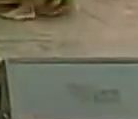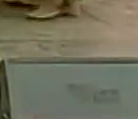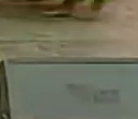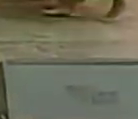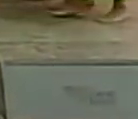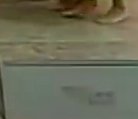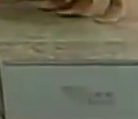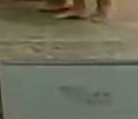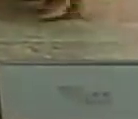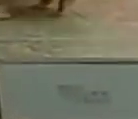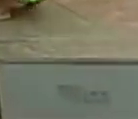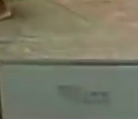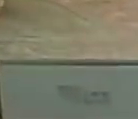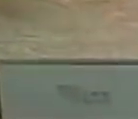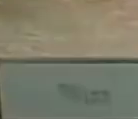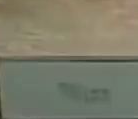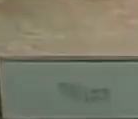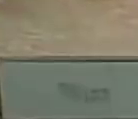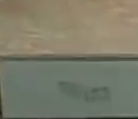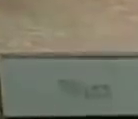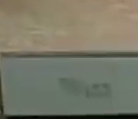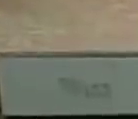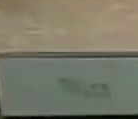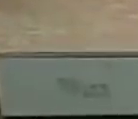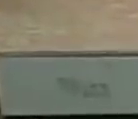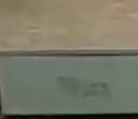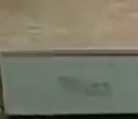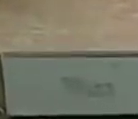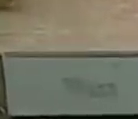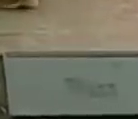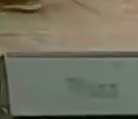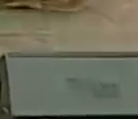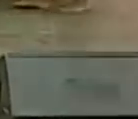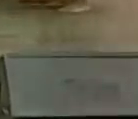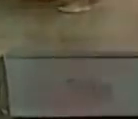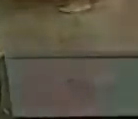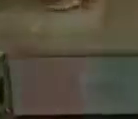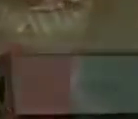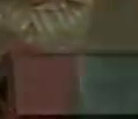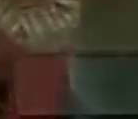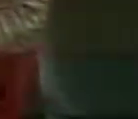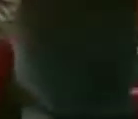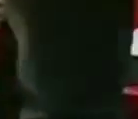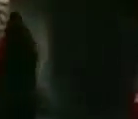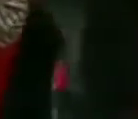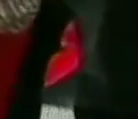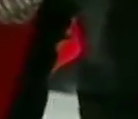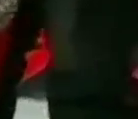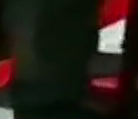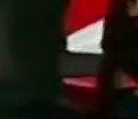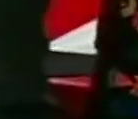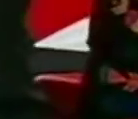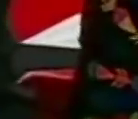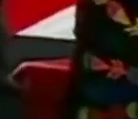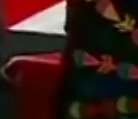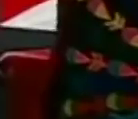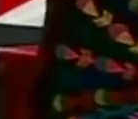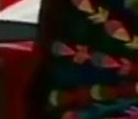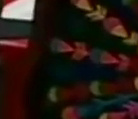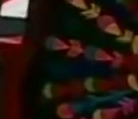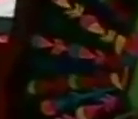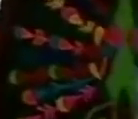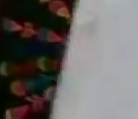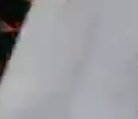hijo, danos con esta penalera, oye, oye, danos. Nene ponale